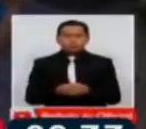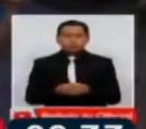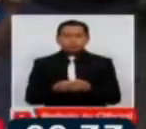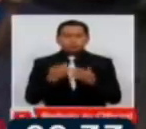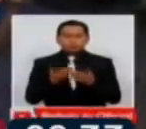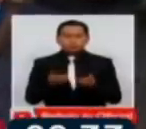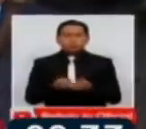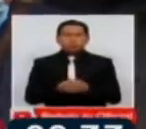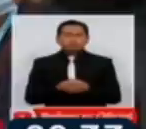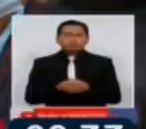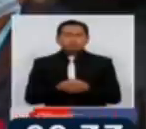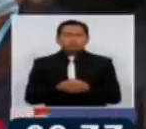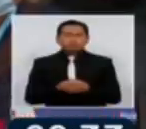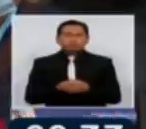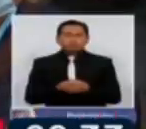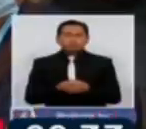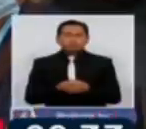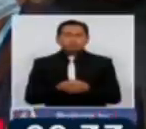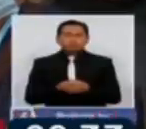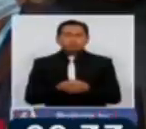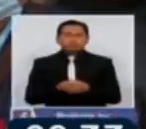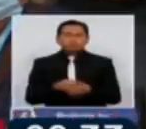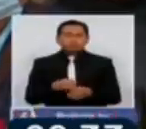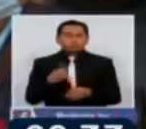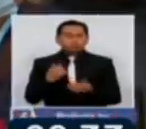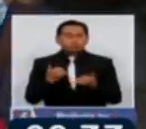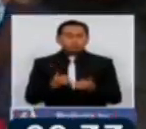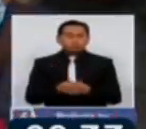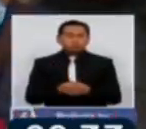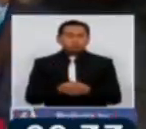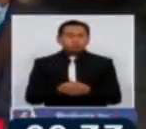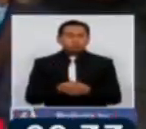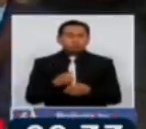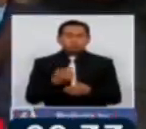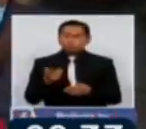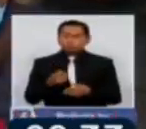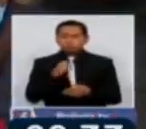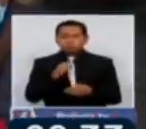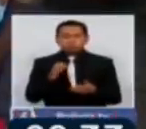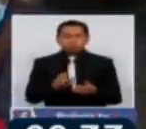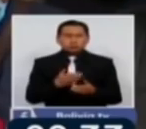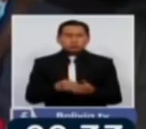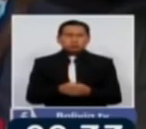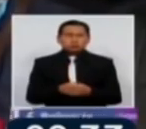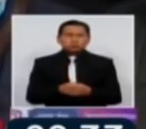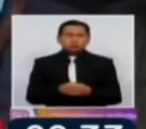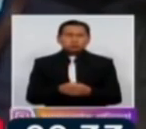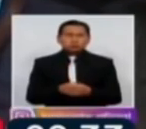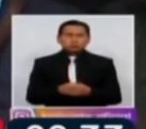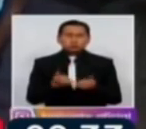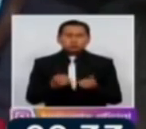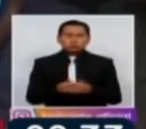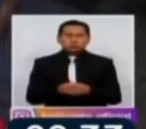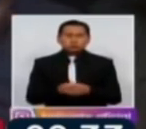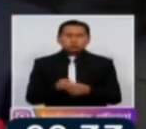por tanto, y yo creo que hoy, como dice una vieja canción, ha sido para el